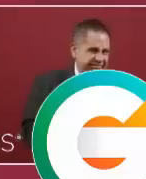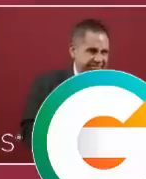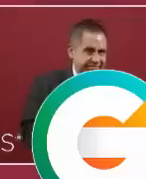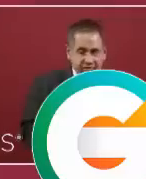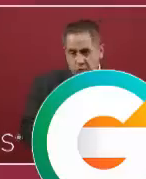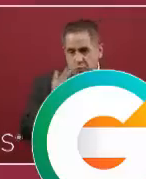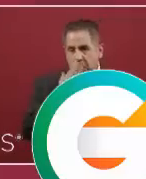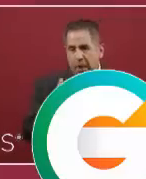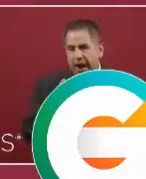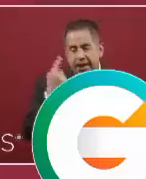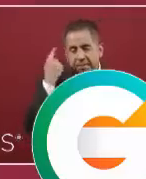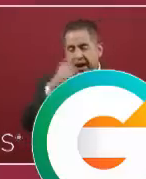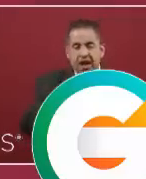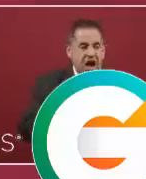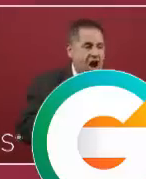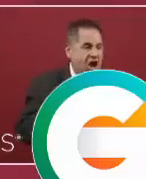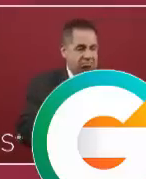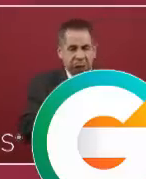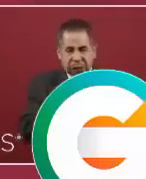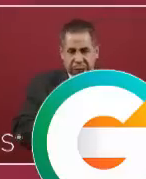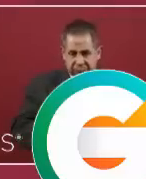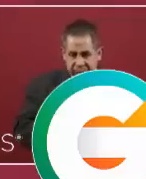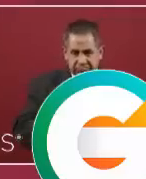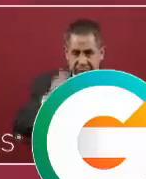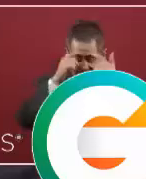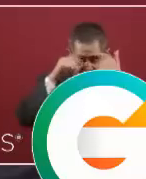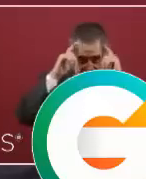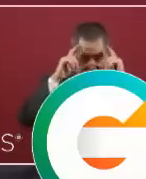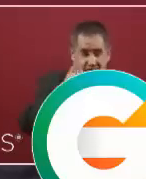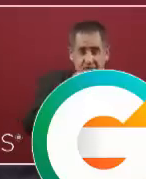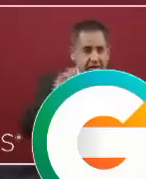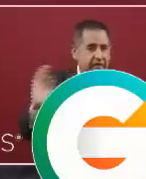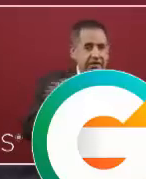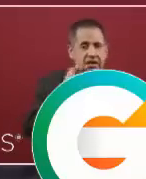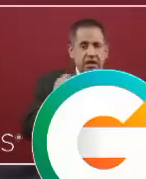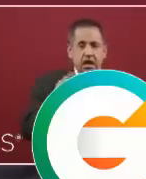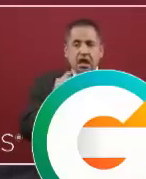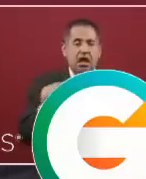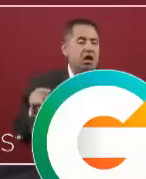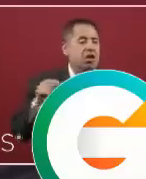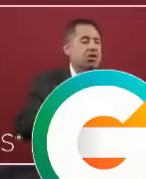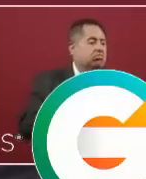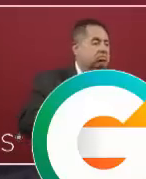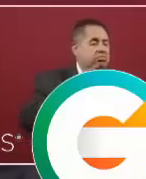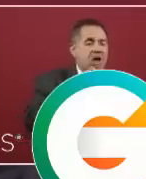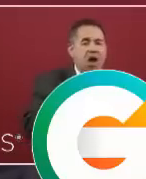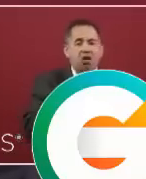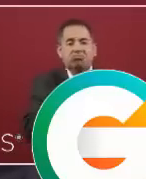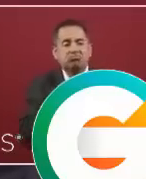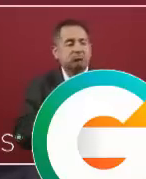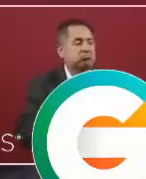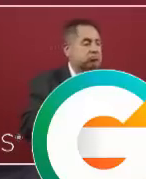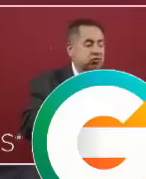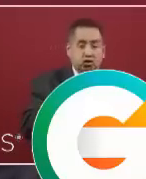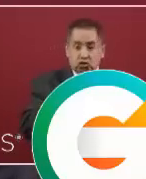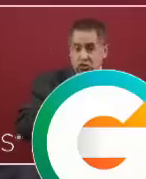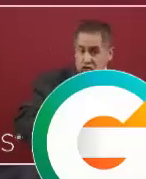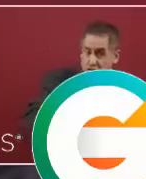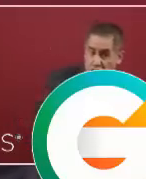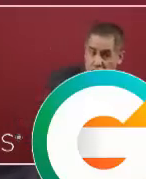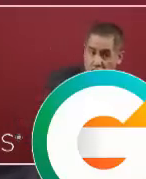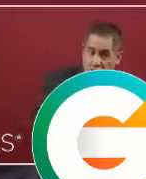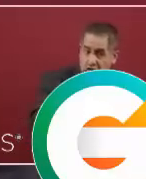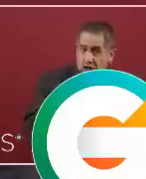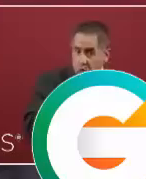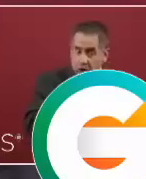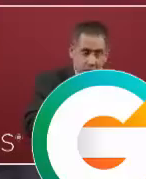destinaba al ejército, a la marina, a la Policía Federal para atender la demanda de